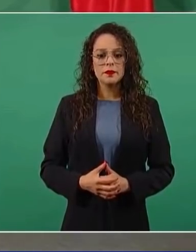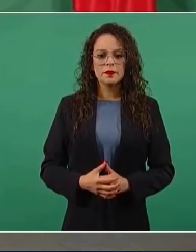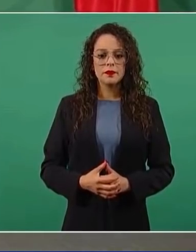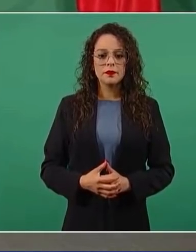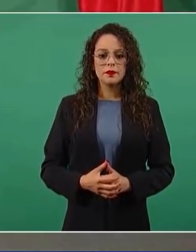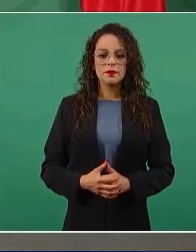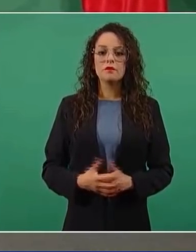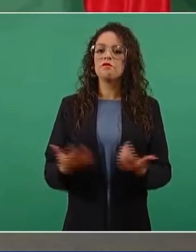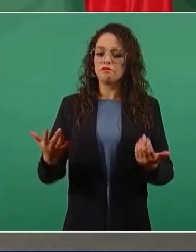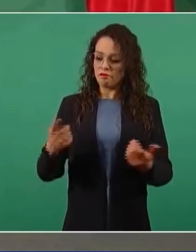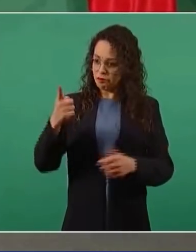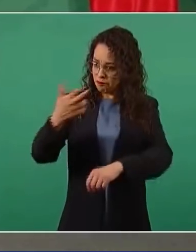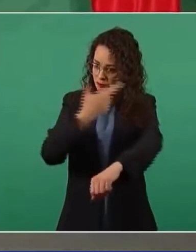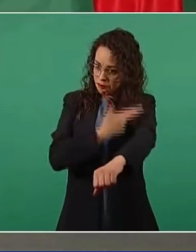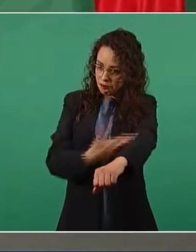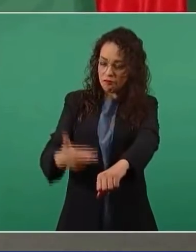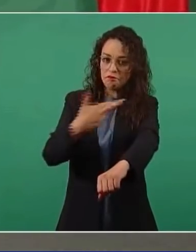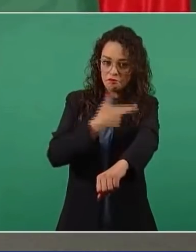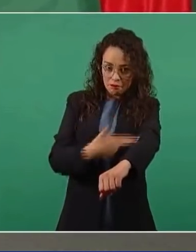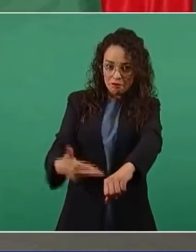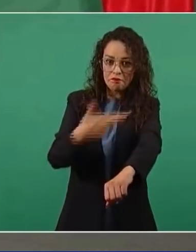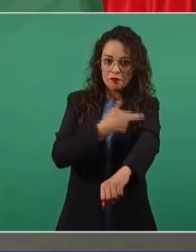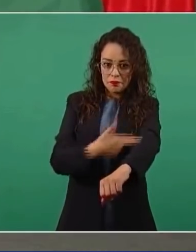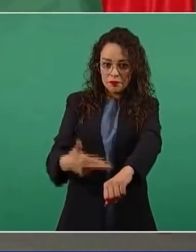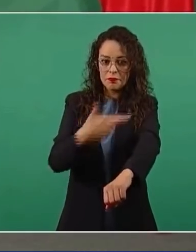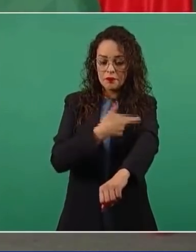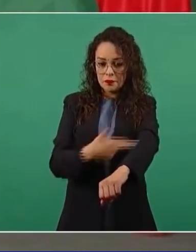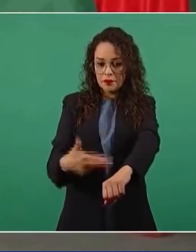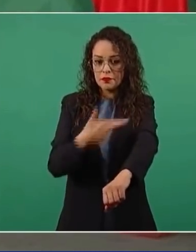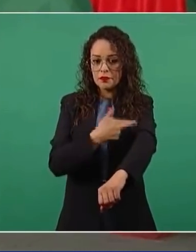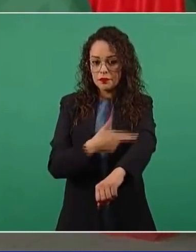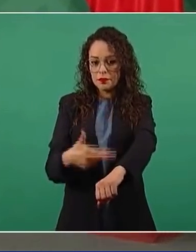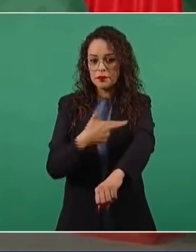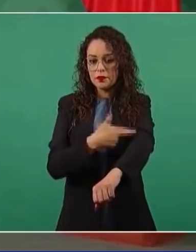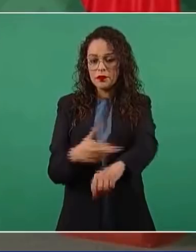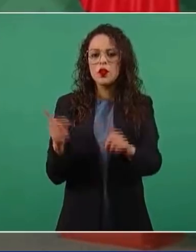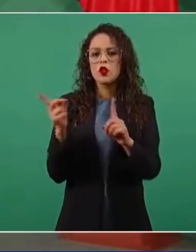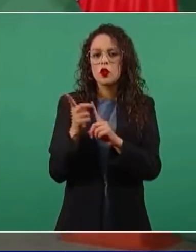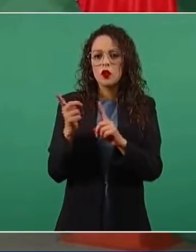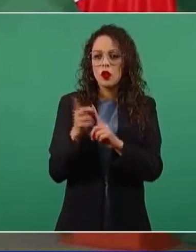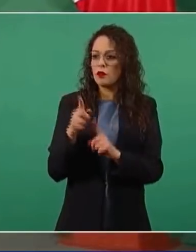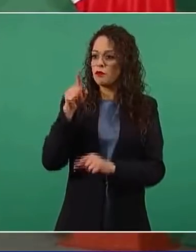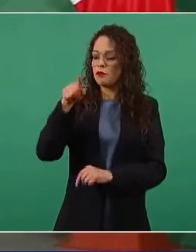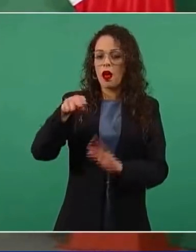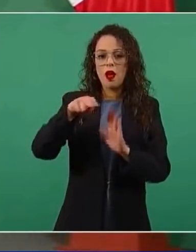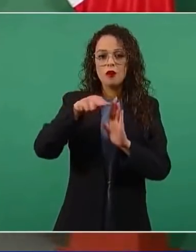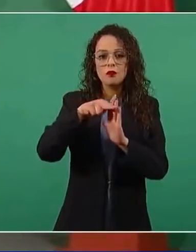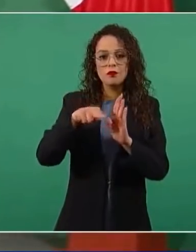va a su trámite al Departamento de Normatividad,